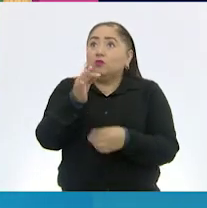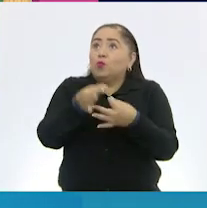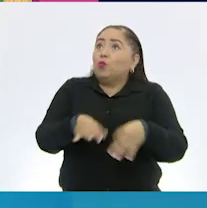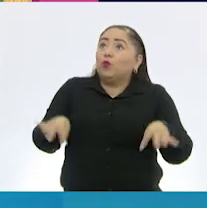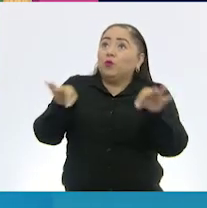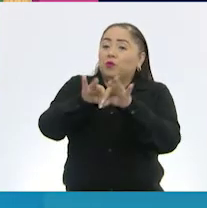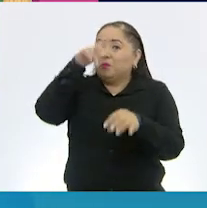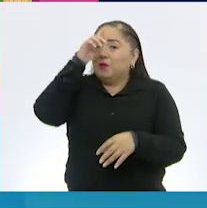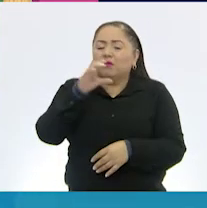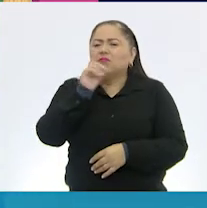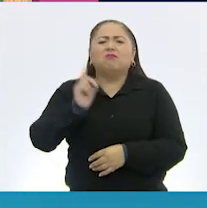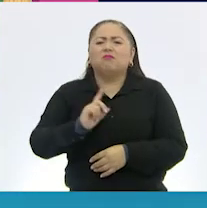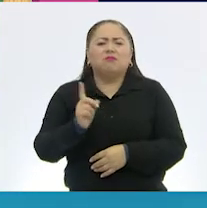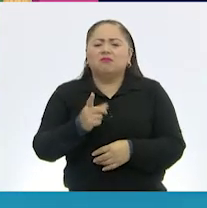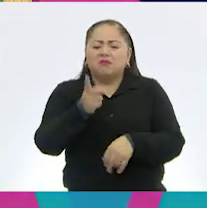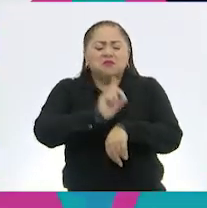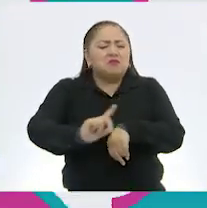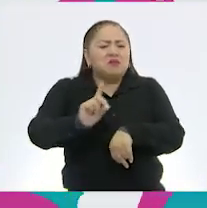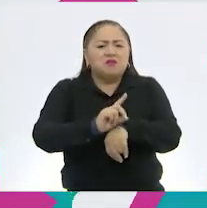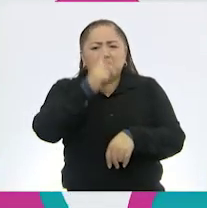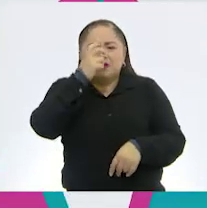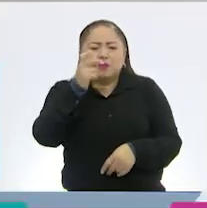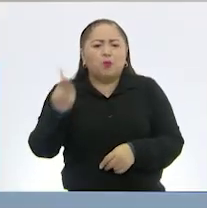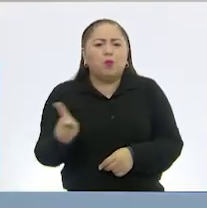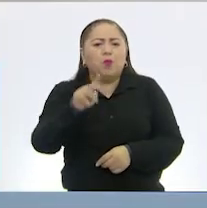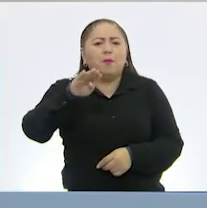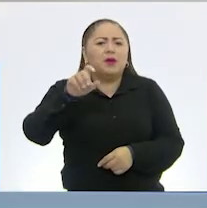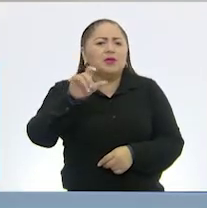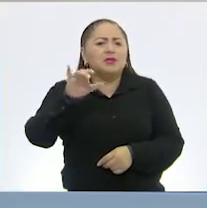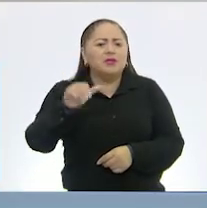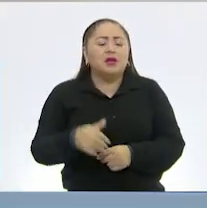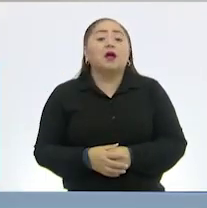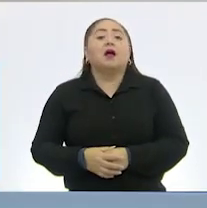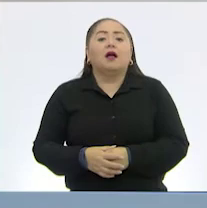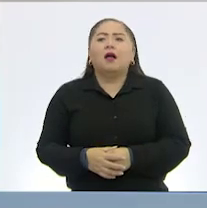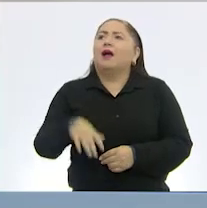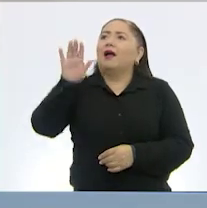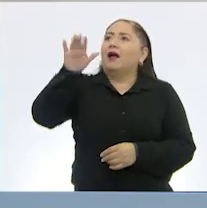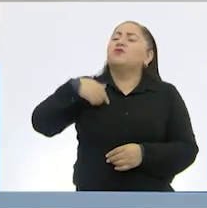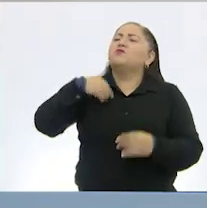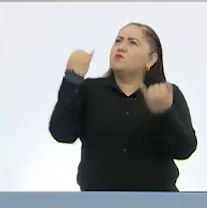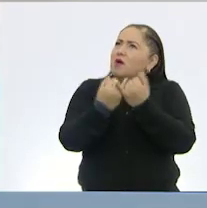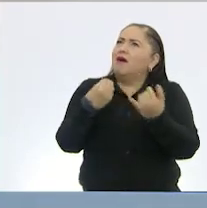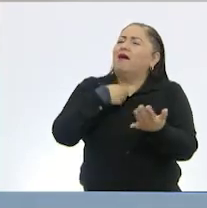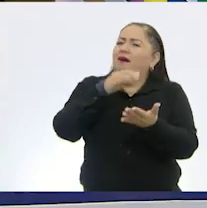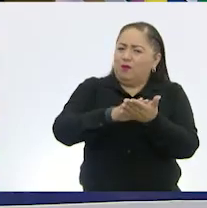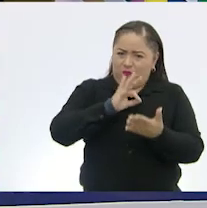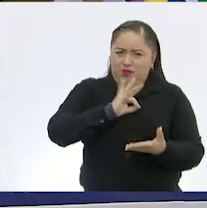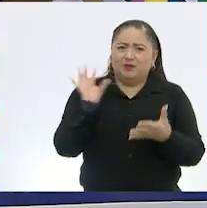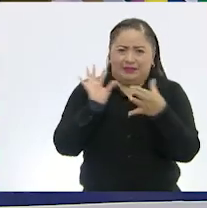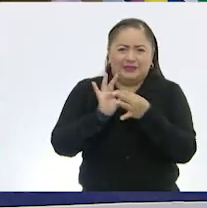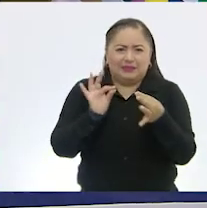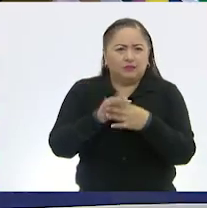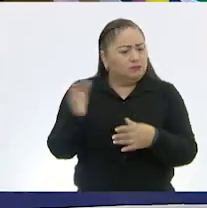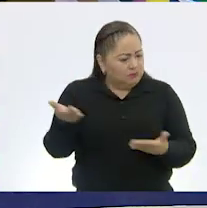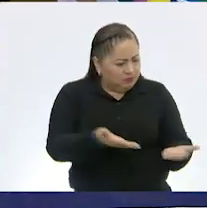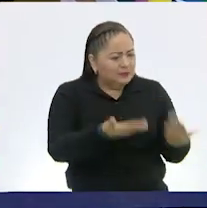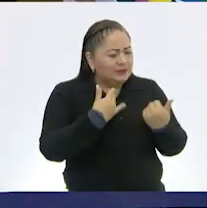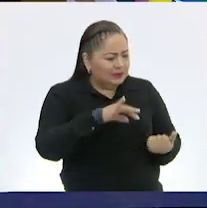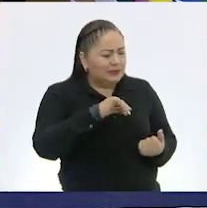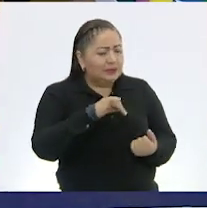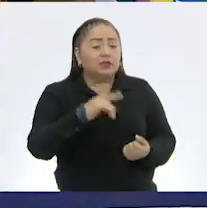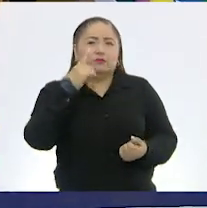relevante para el pueblo mexica. Ah, yo también anoté algo, ¿lo puedo compartir? ¿Sí? Por claro supuesto. Que sí,